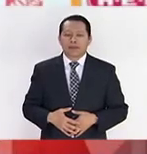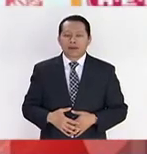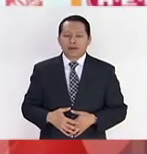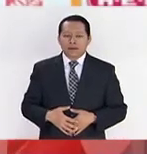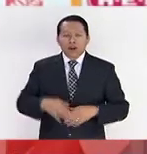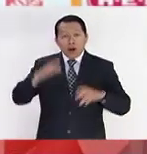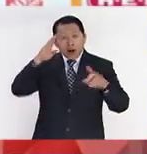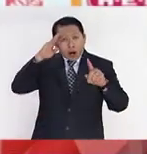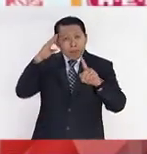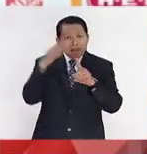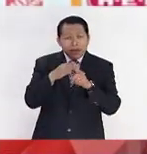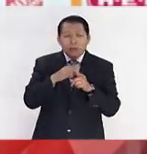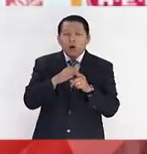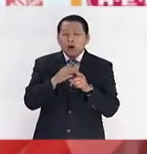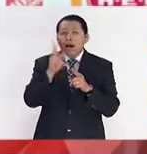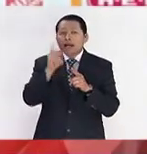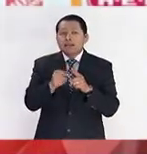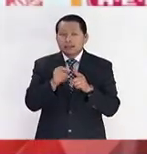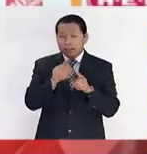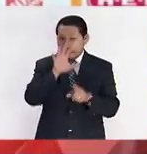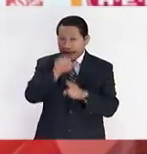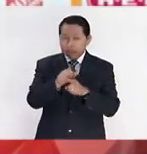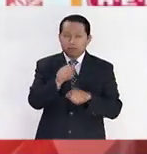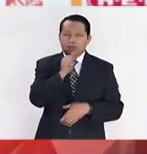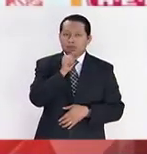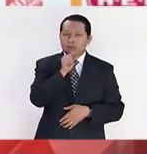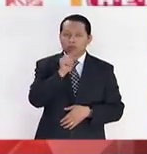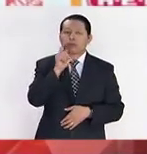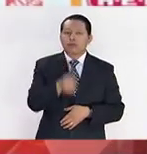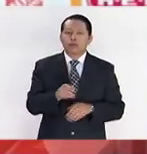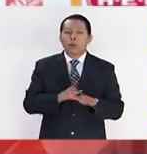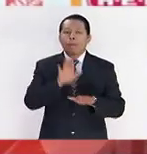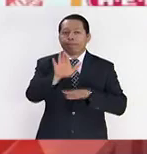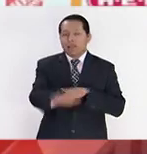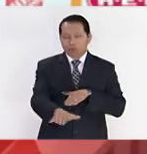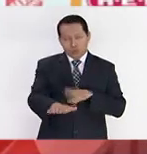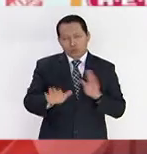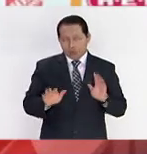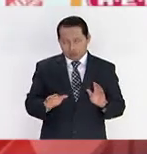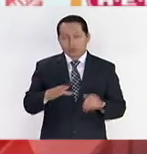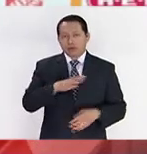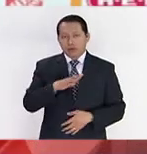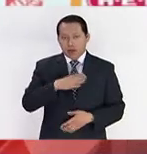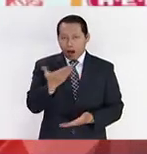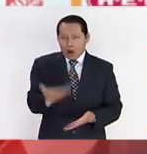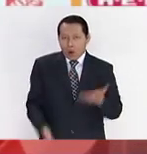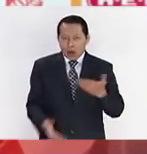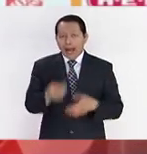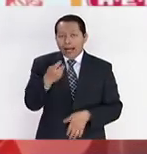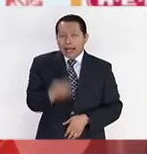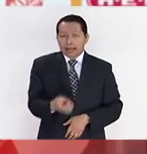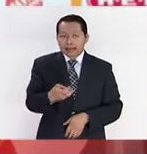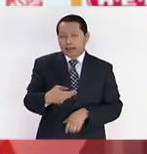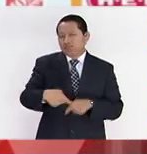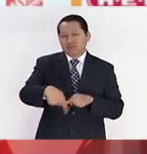El objetivo todavía no lo hemos cumplido, es un paso que damos. Y bueno, ahora esta semana